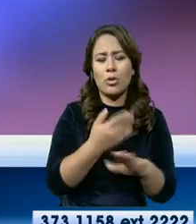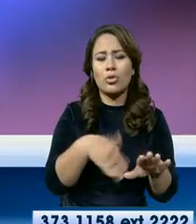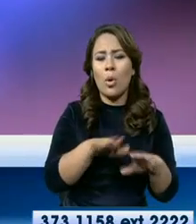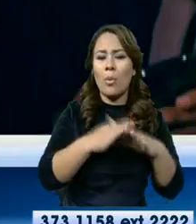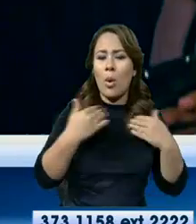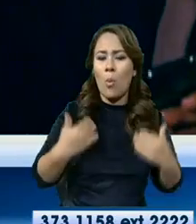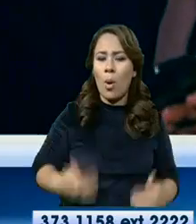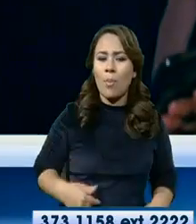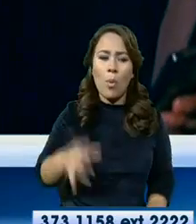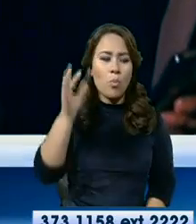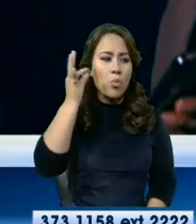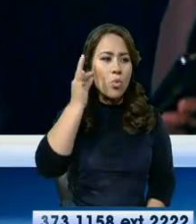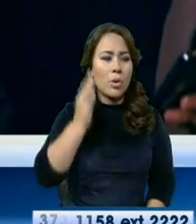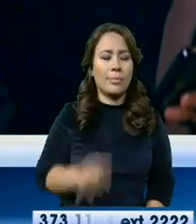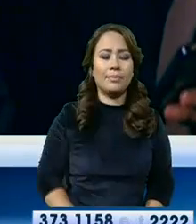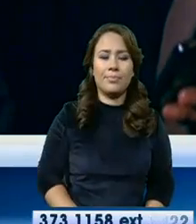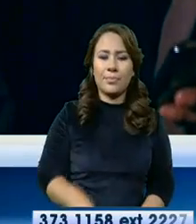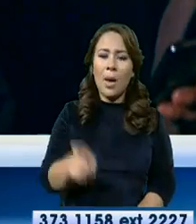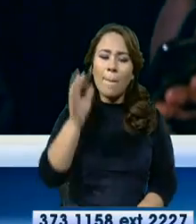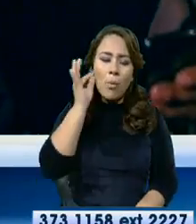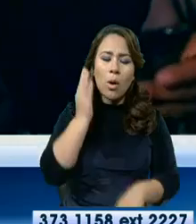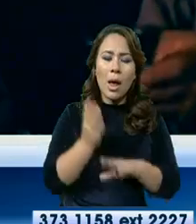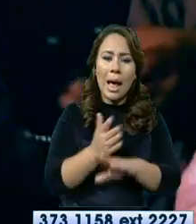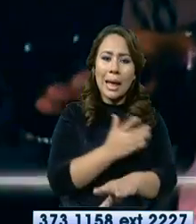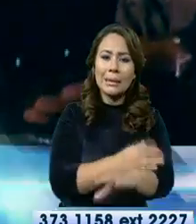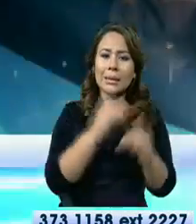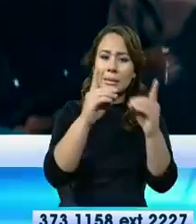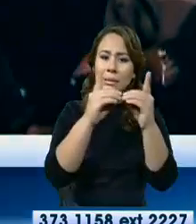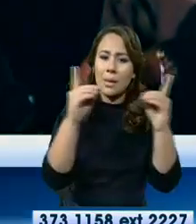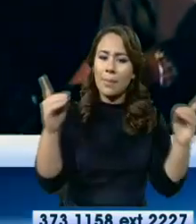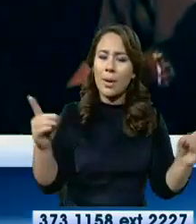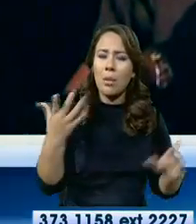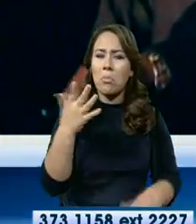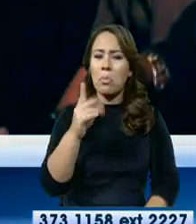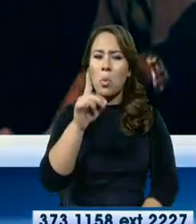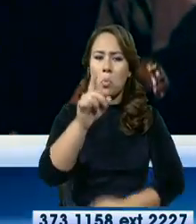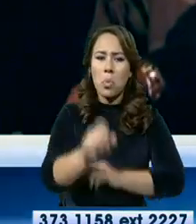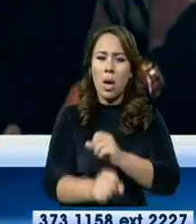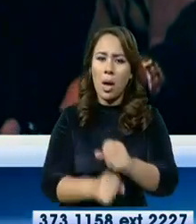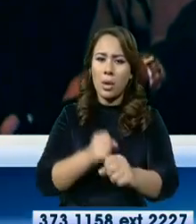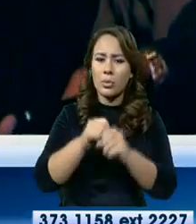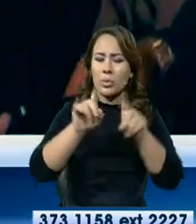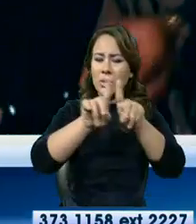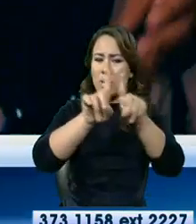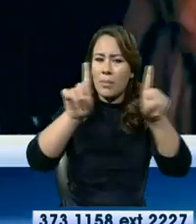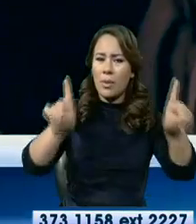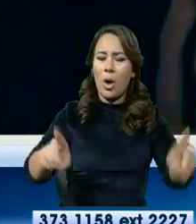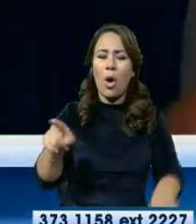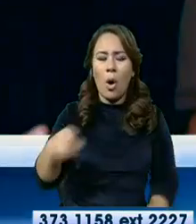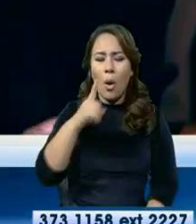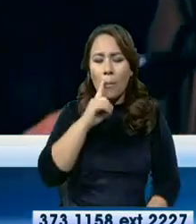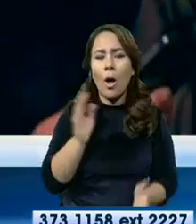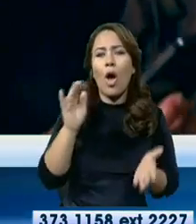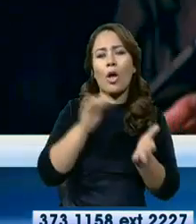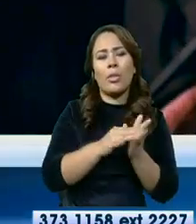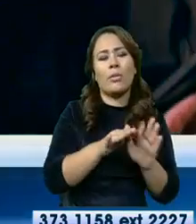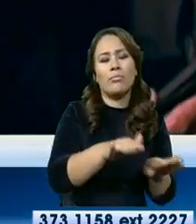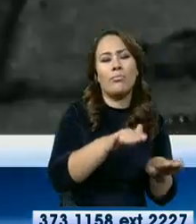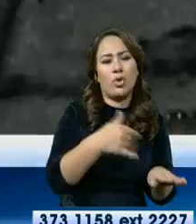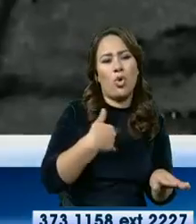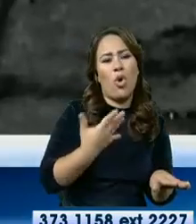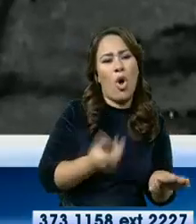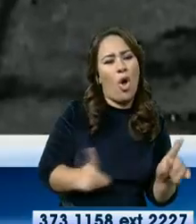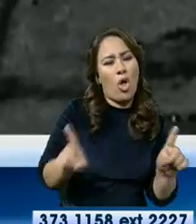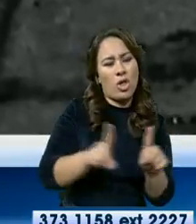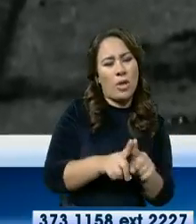la mujer. Ella se separó más o menos hace un año. Y él comenzó a querer volver con ella.